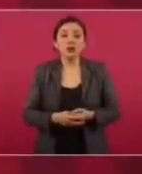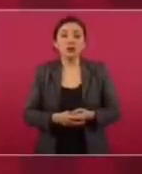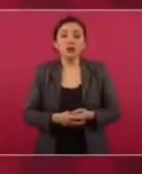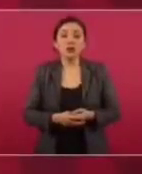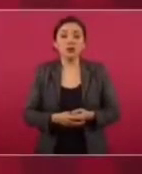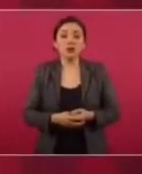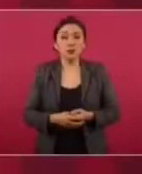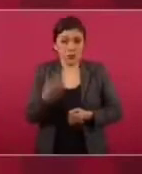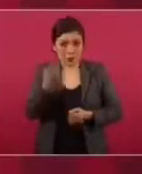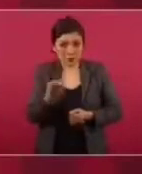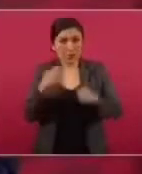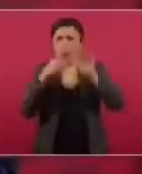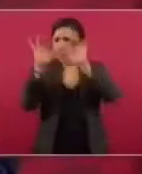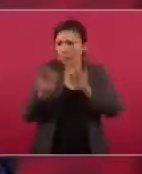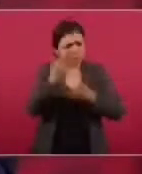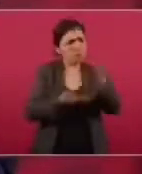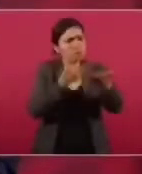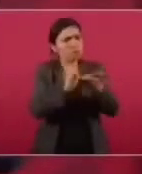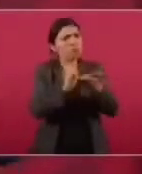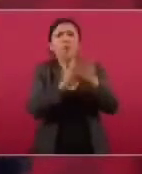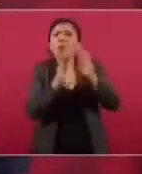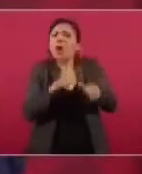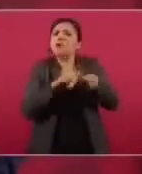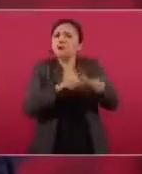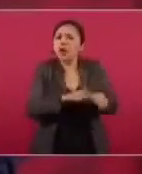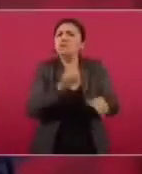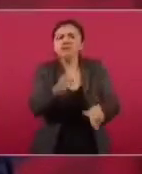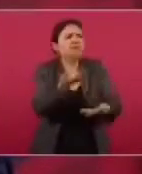Y ya continuó la negociación y no pasó nada.